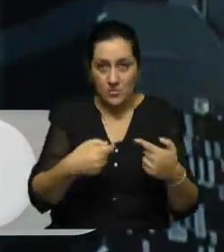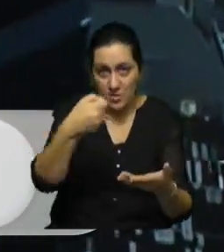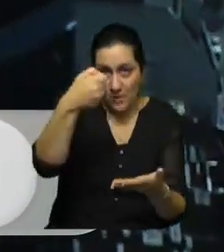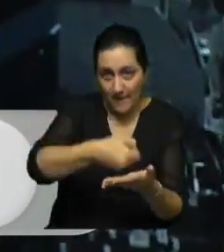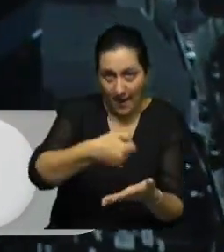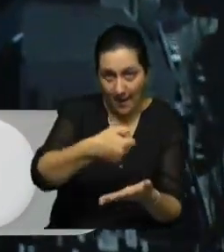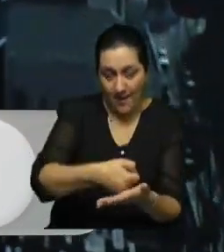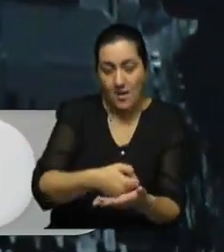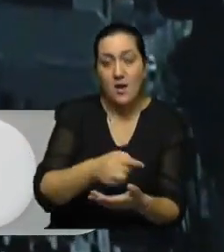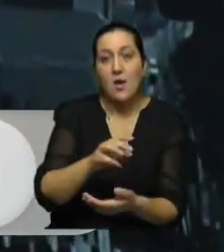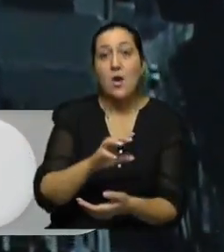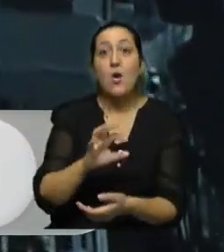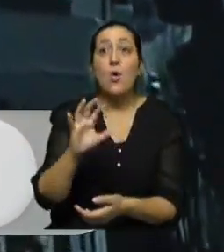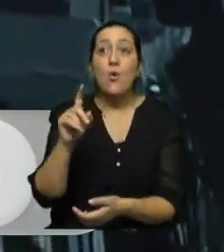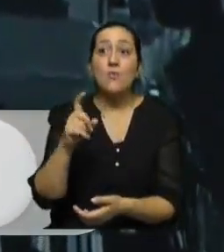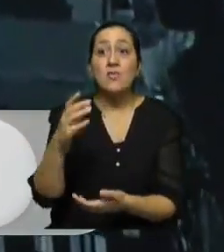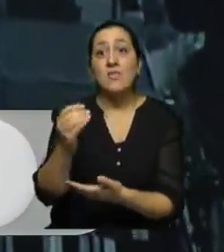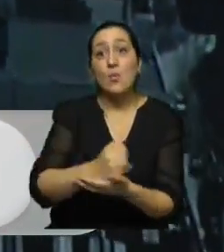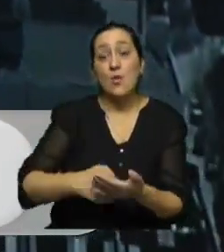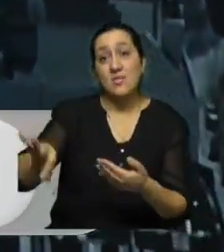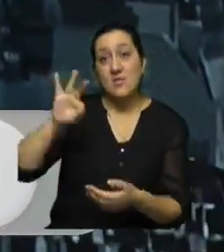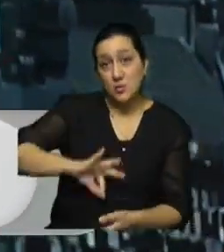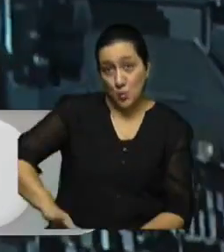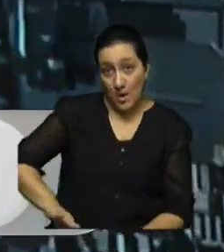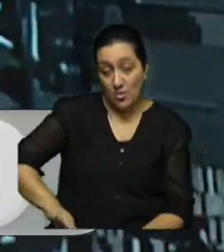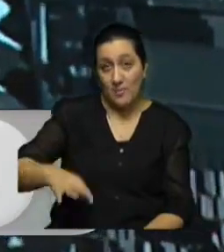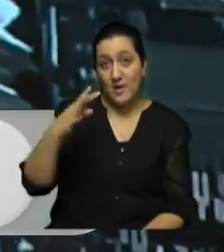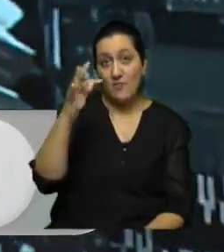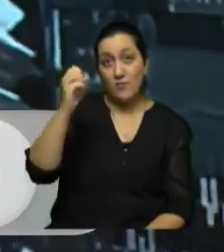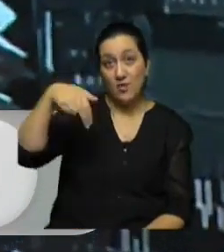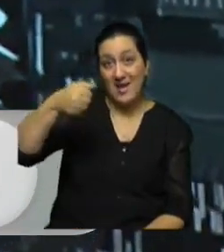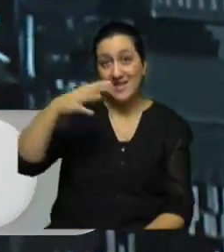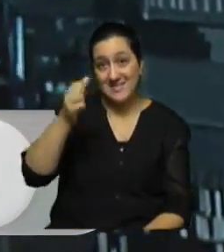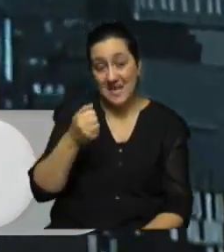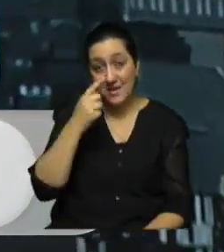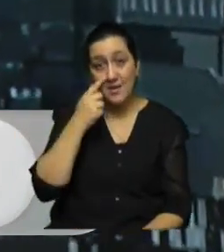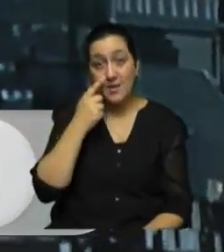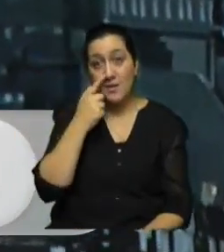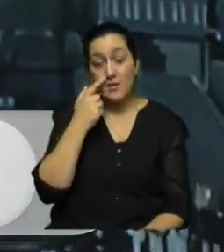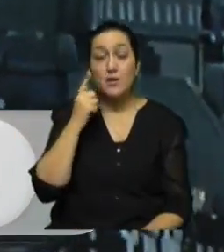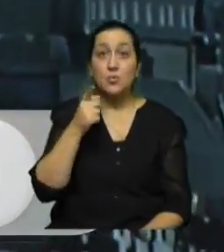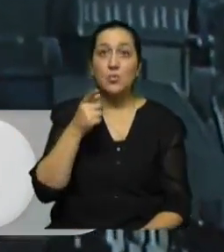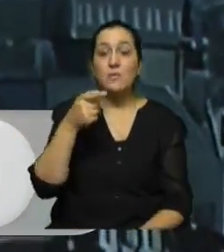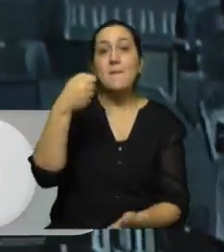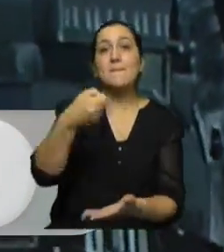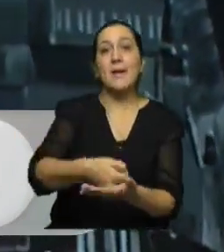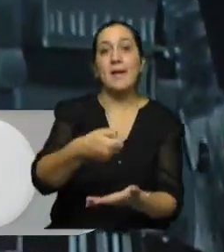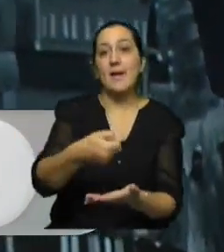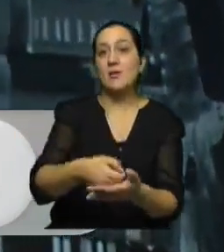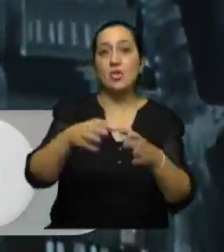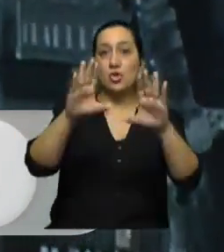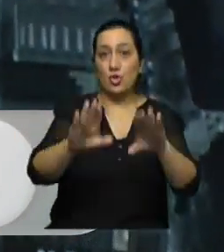Por más que te descuenten del sueldo una cuota para el Sistema Nacional del Fondo de Salud, tú tenés que ir y pagar